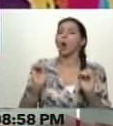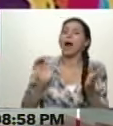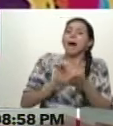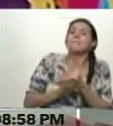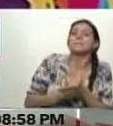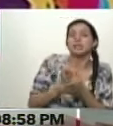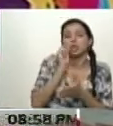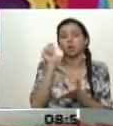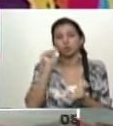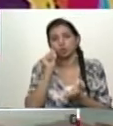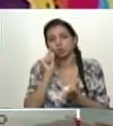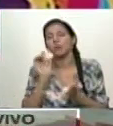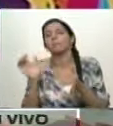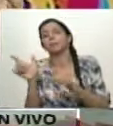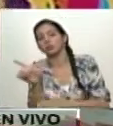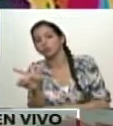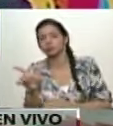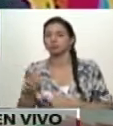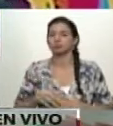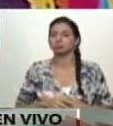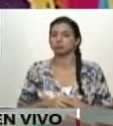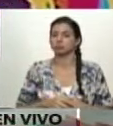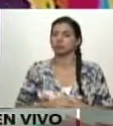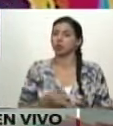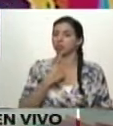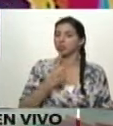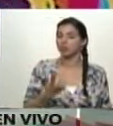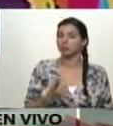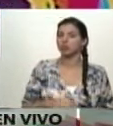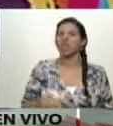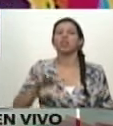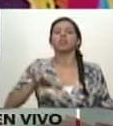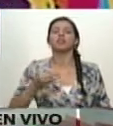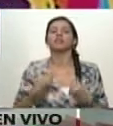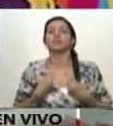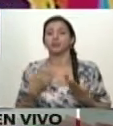simpatizantes, ¿verdad? Entonces digo, bueno, ¿dónde viven?